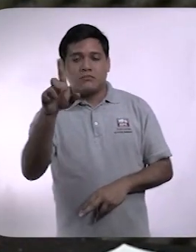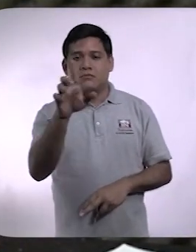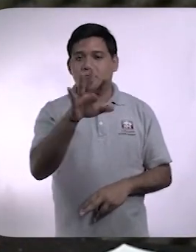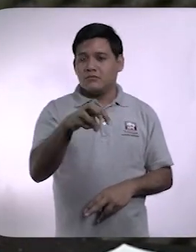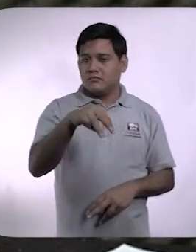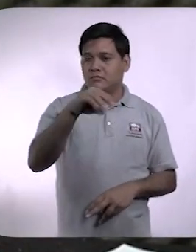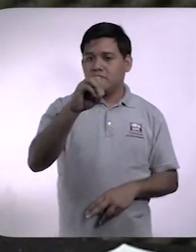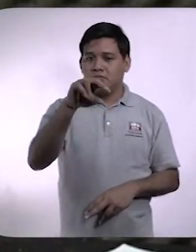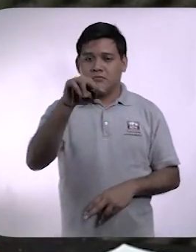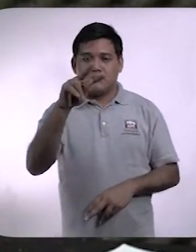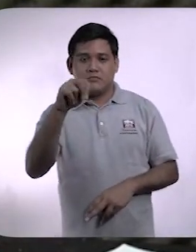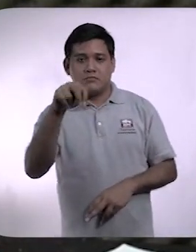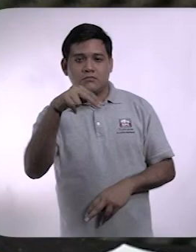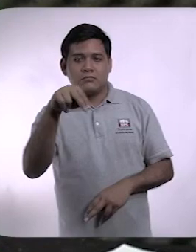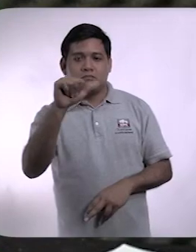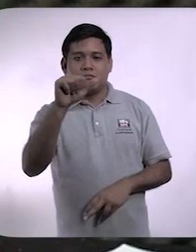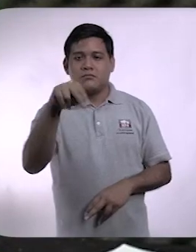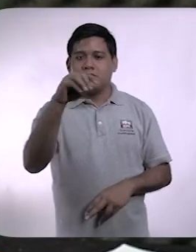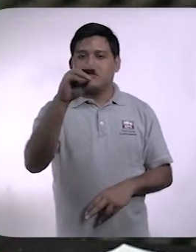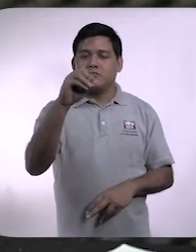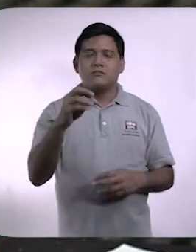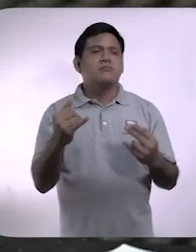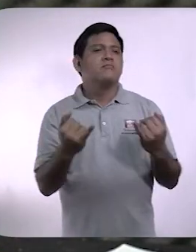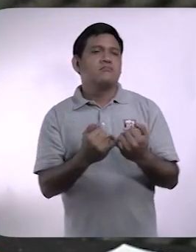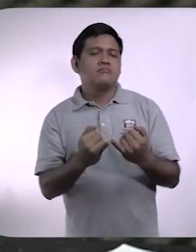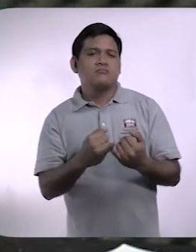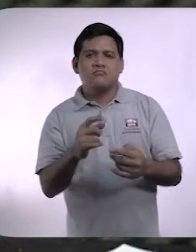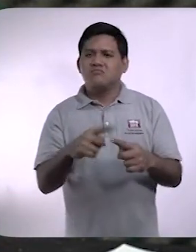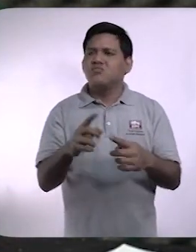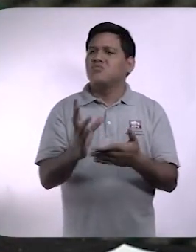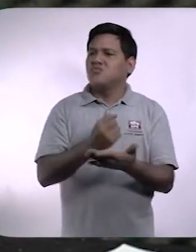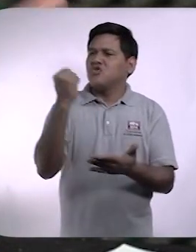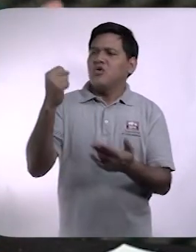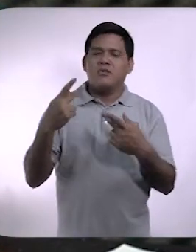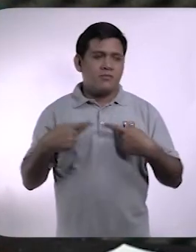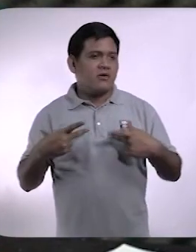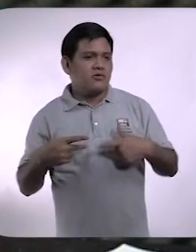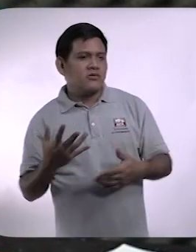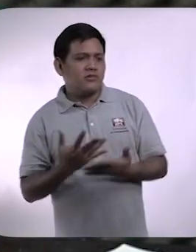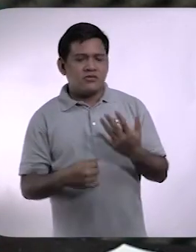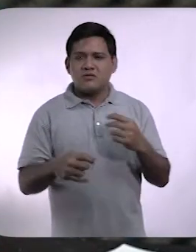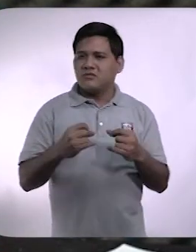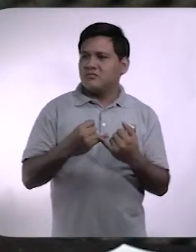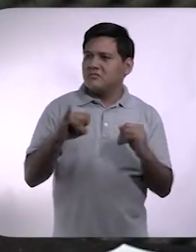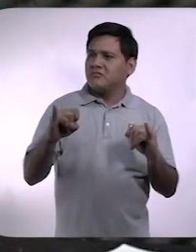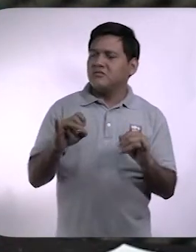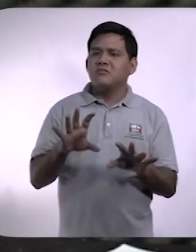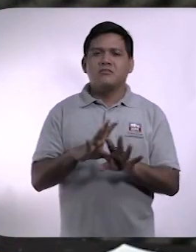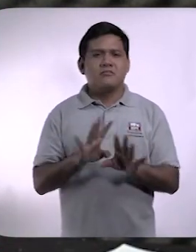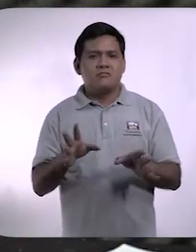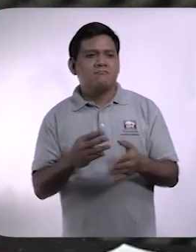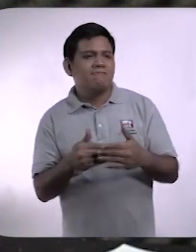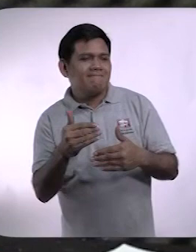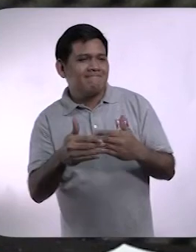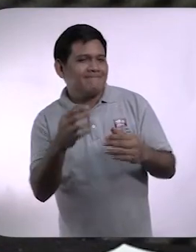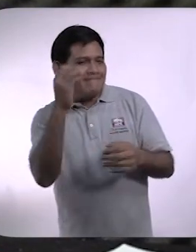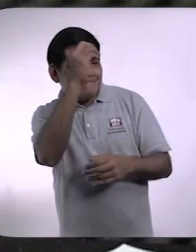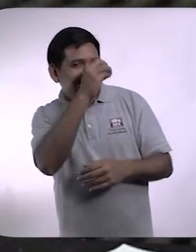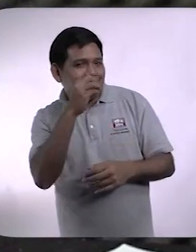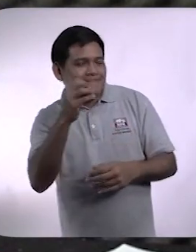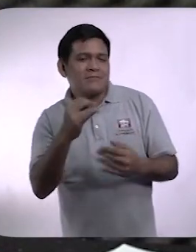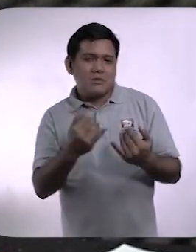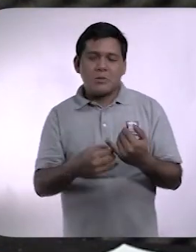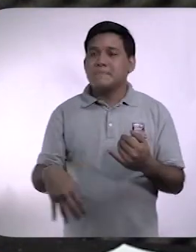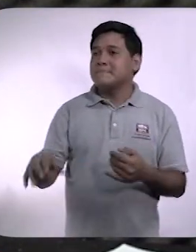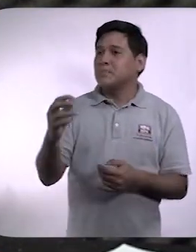fiscalización, y se entendería que una persona que ganara por esta vía pues obviamente no fue supervisado ni fiscalizado. Claro. Es una